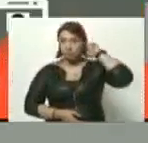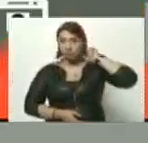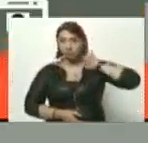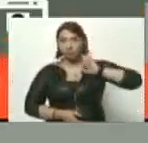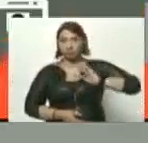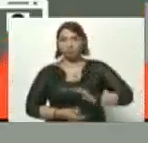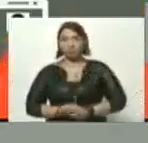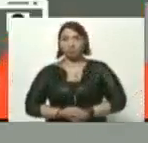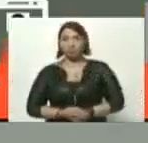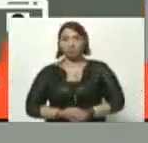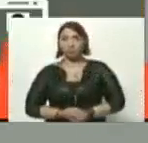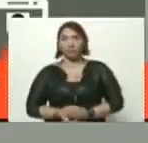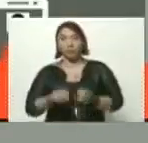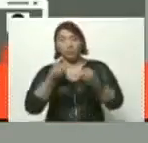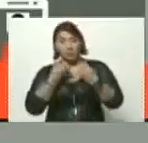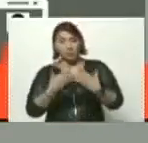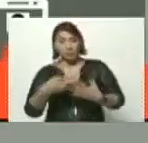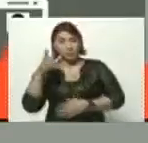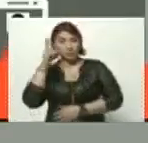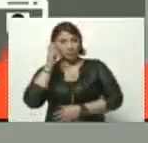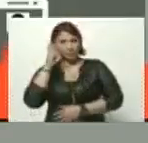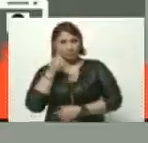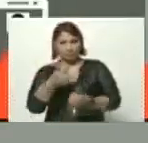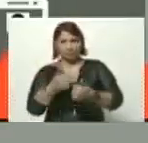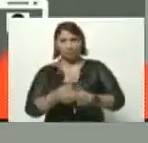Bueno, espero que me escuchen bien